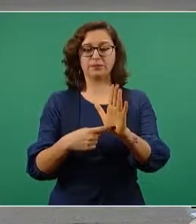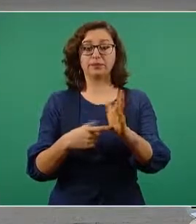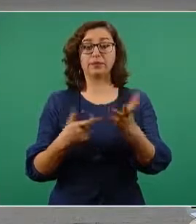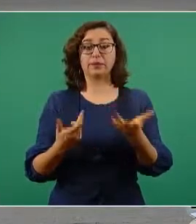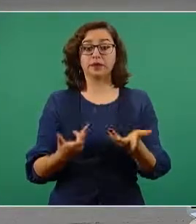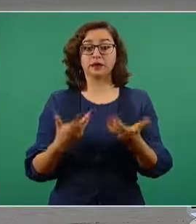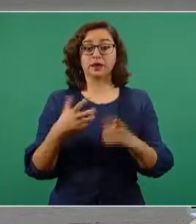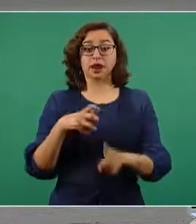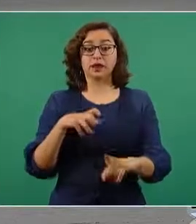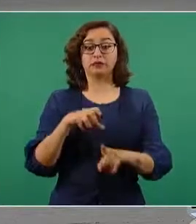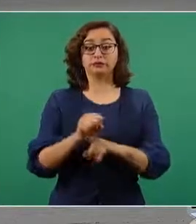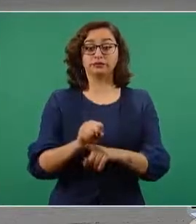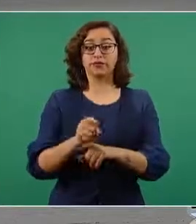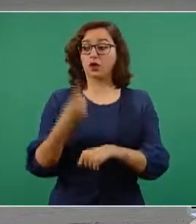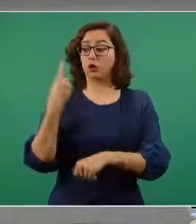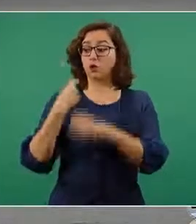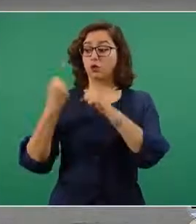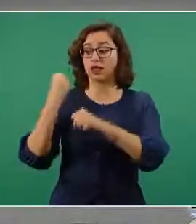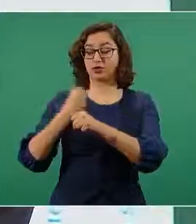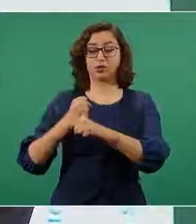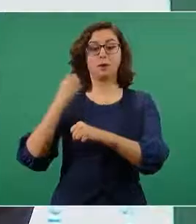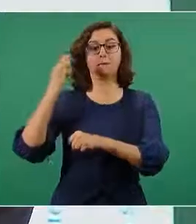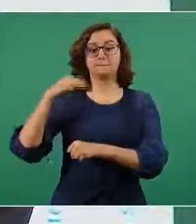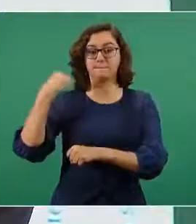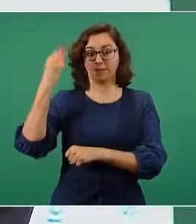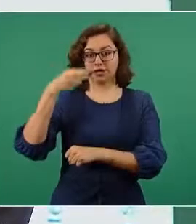se logró en marzo del año pasado,